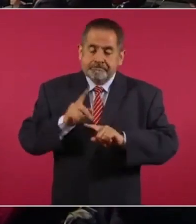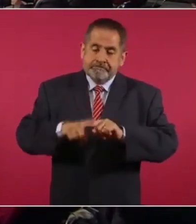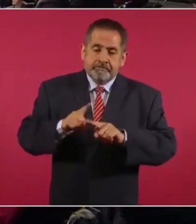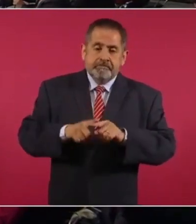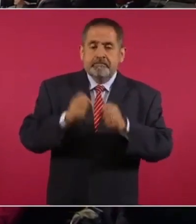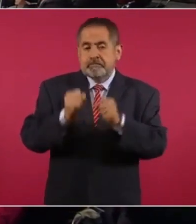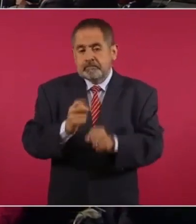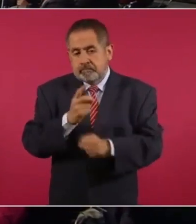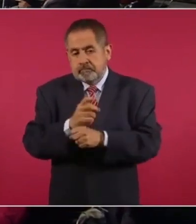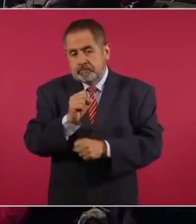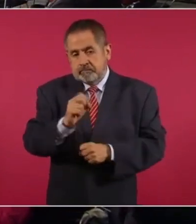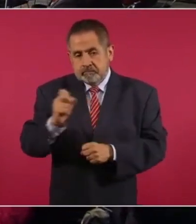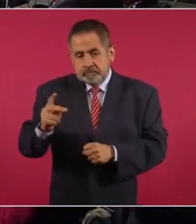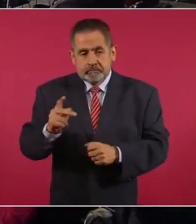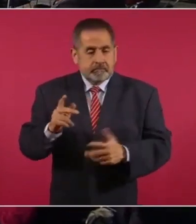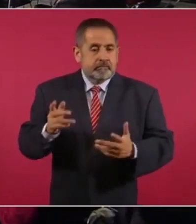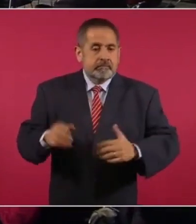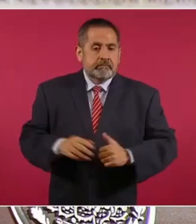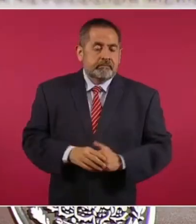seguridad pública,